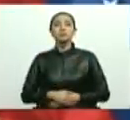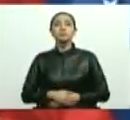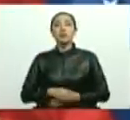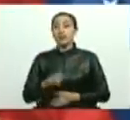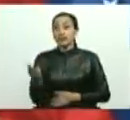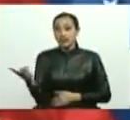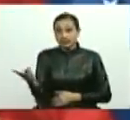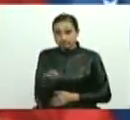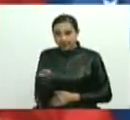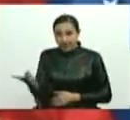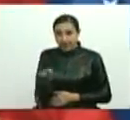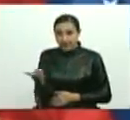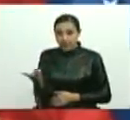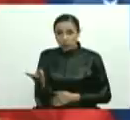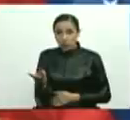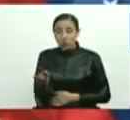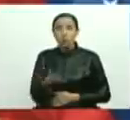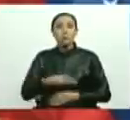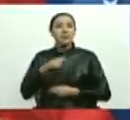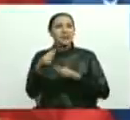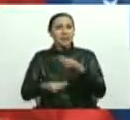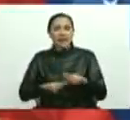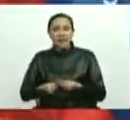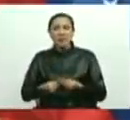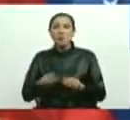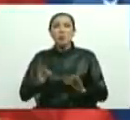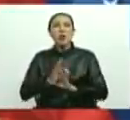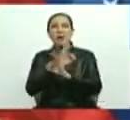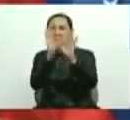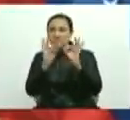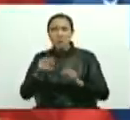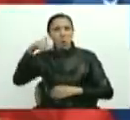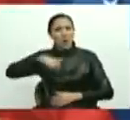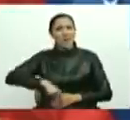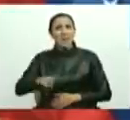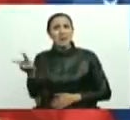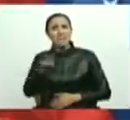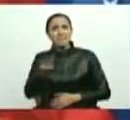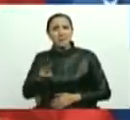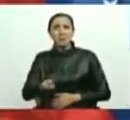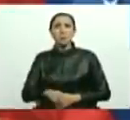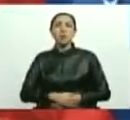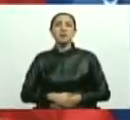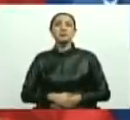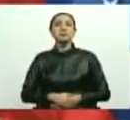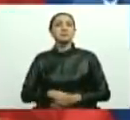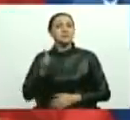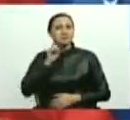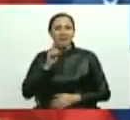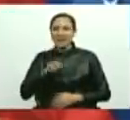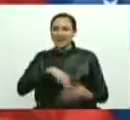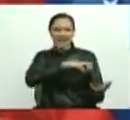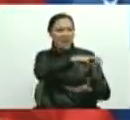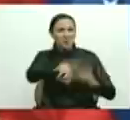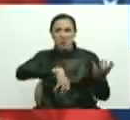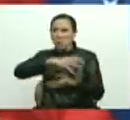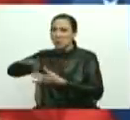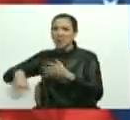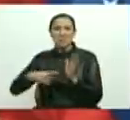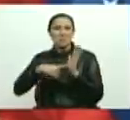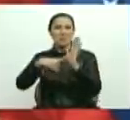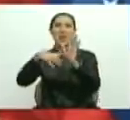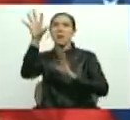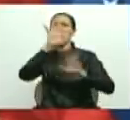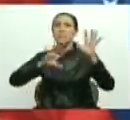las que buscaban crear un clima en el país de desestabilización.